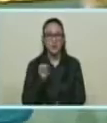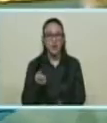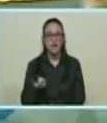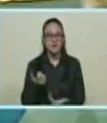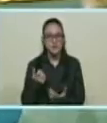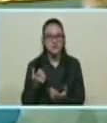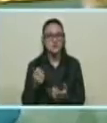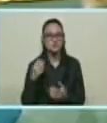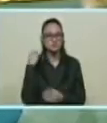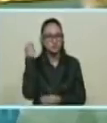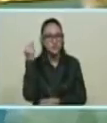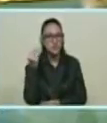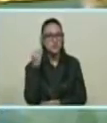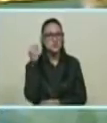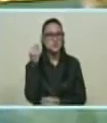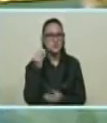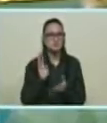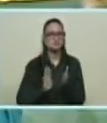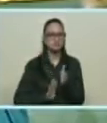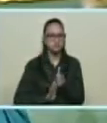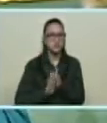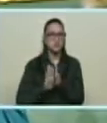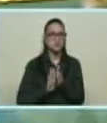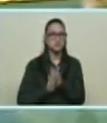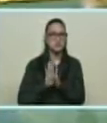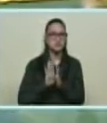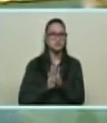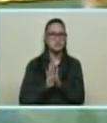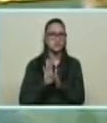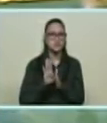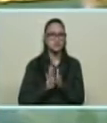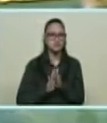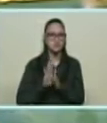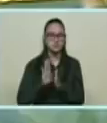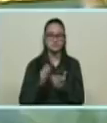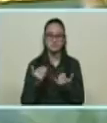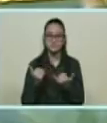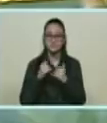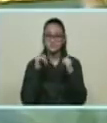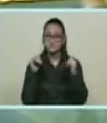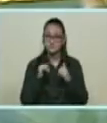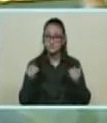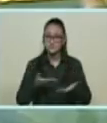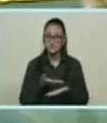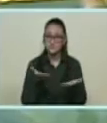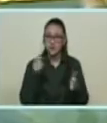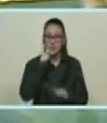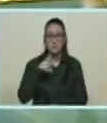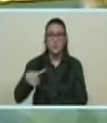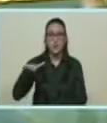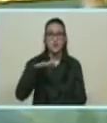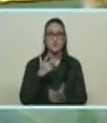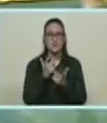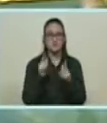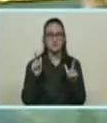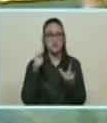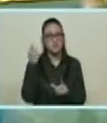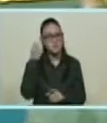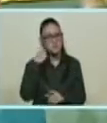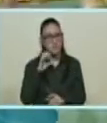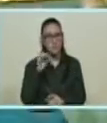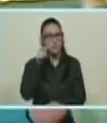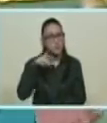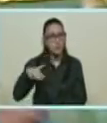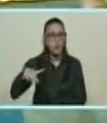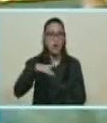creando, construyendo, para felicidad de nuestro pueblo y para la liberación monetaria y la felicidad de los